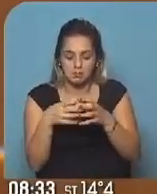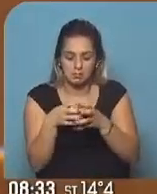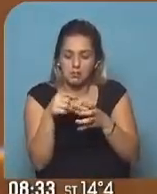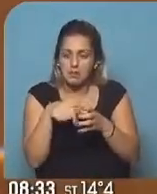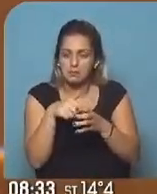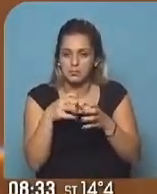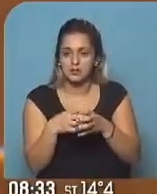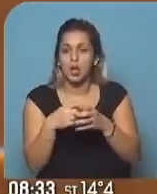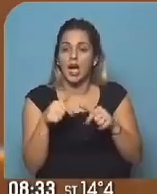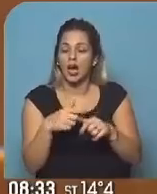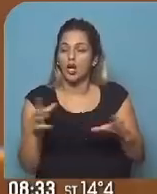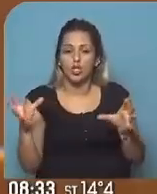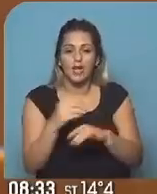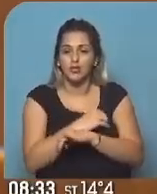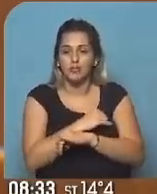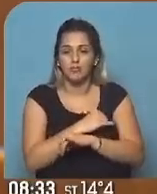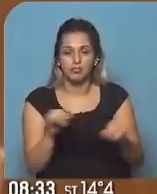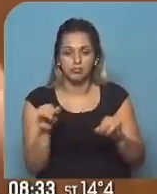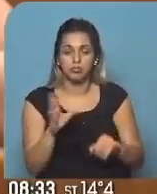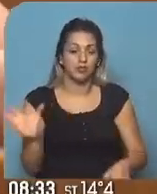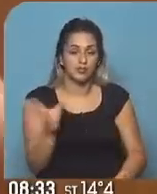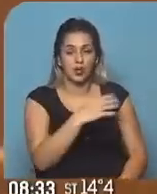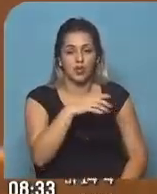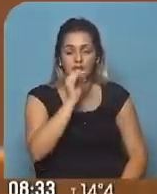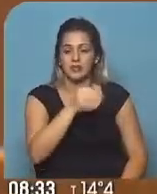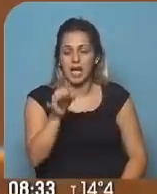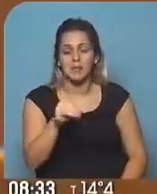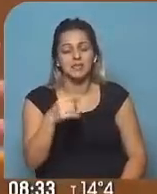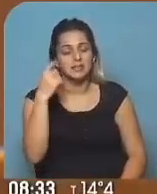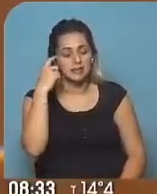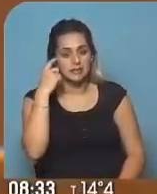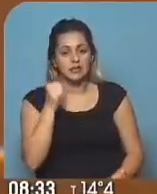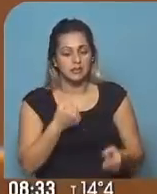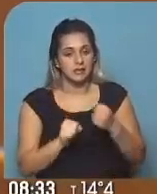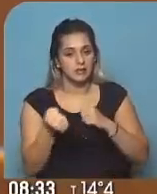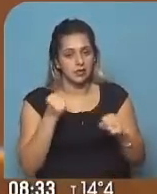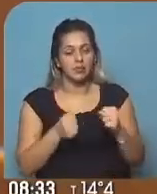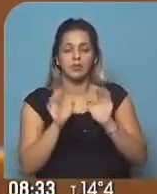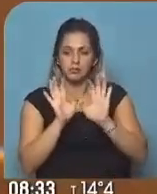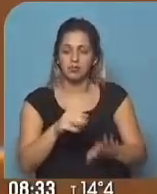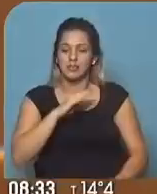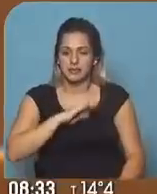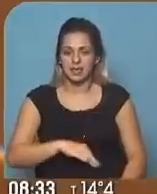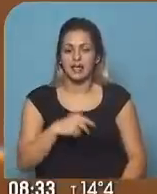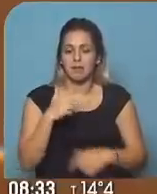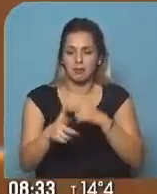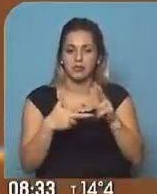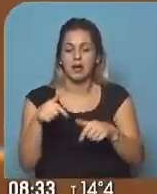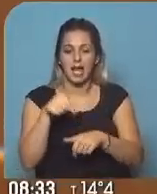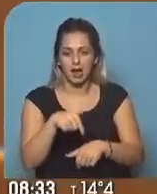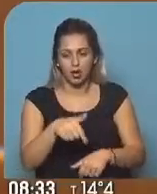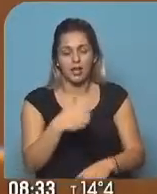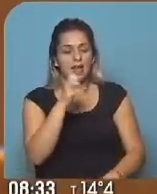médica. Ahora todos nos enteramos de lo que ocurre y tal vez nos empezamos a poner nerviosos. Tranquilos, vamos a estar hablando ya mismo con